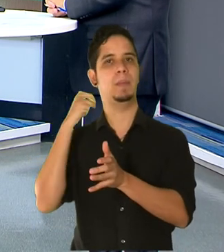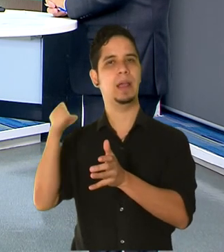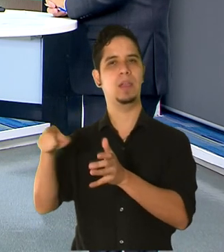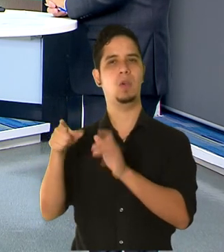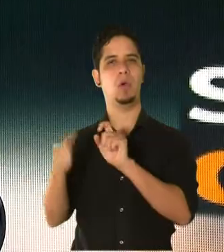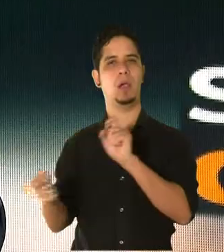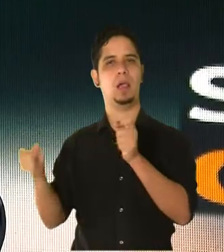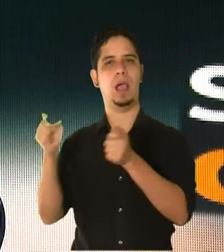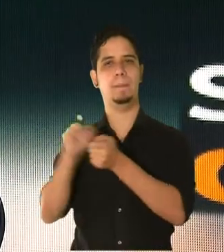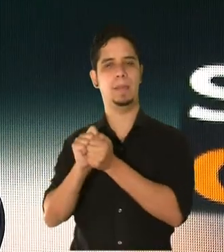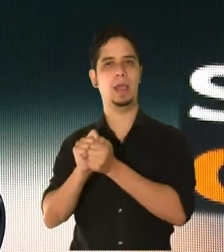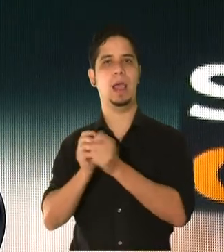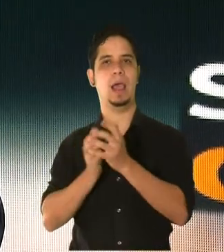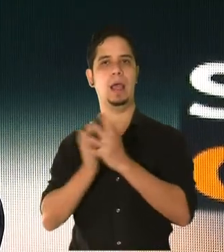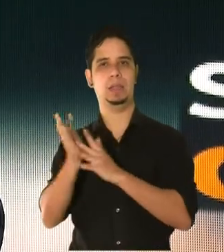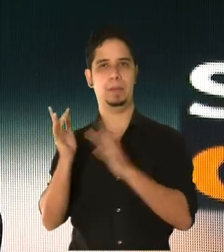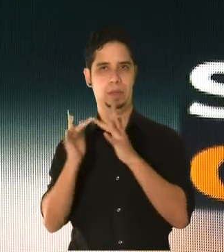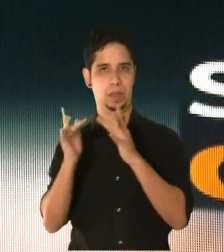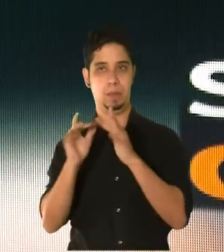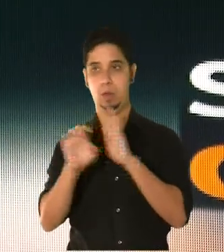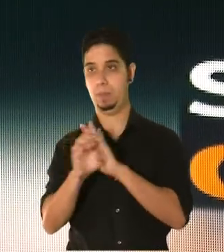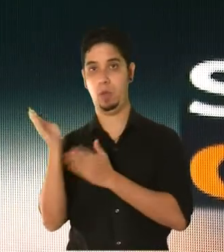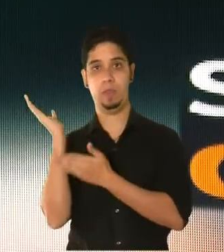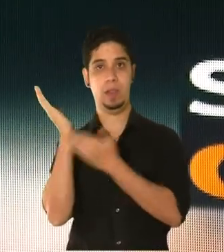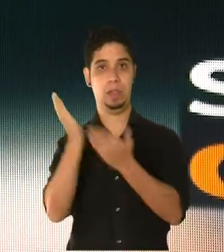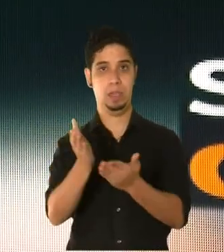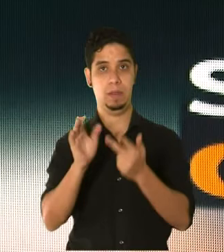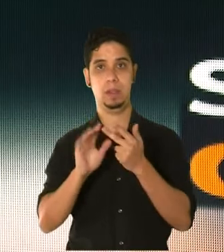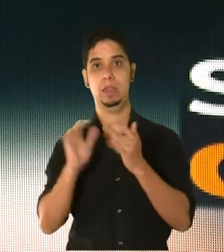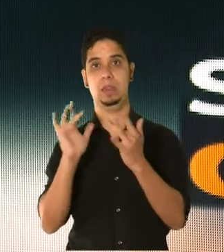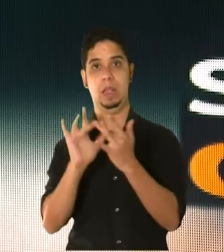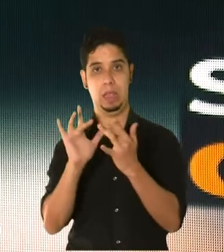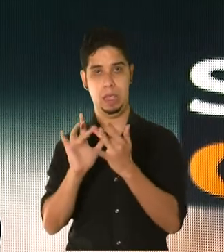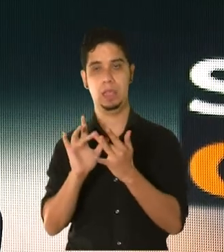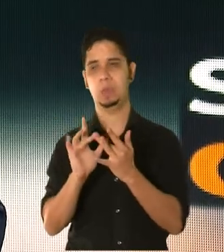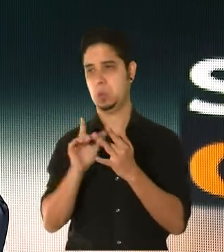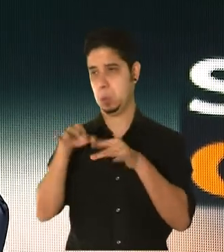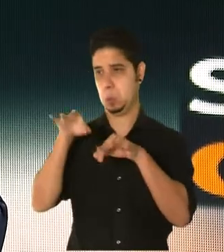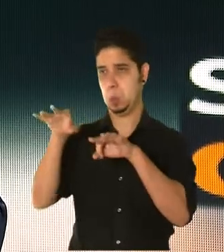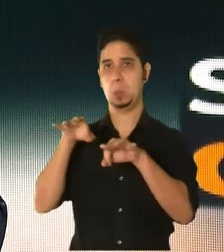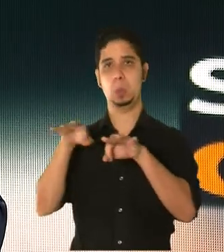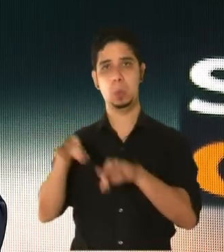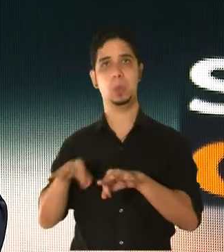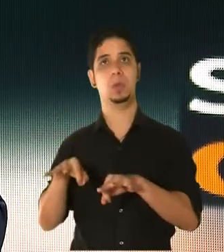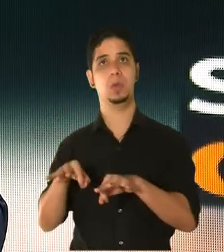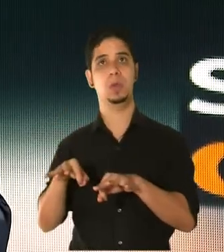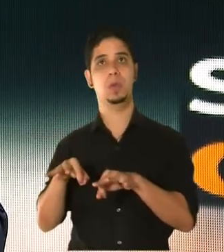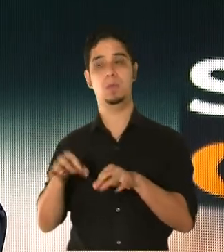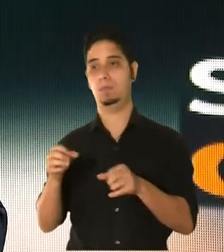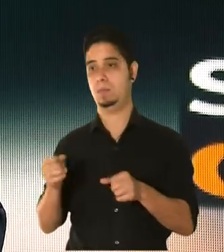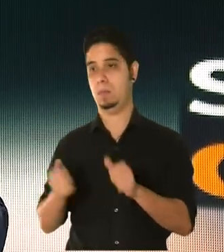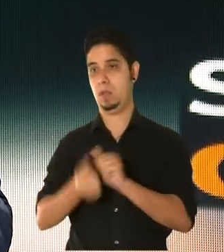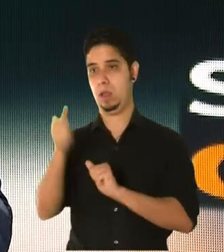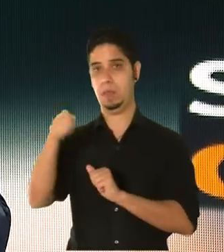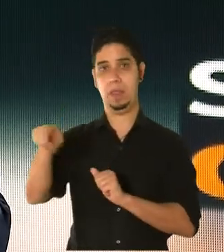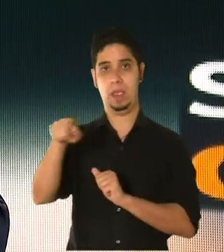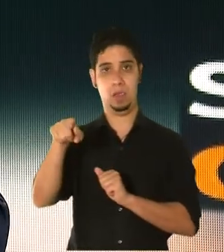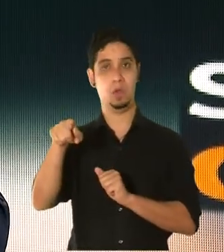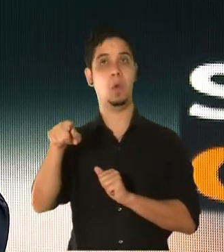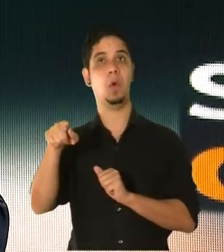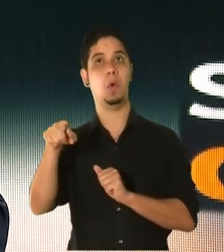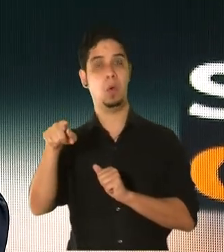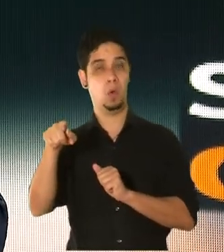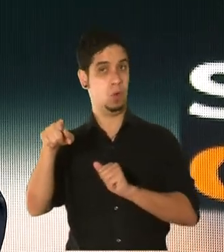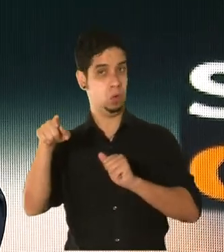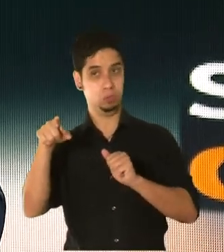plataformas de delivery de internet y definitivamente en algo muchos de ellos hemos despertado un monstruo que han hecho